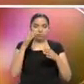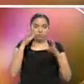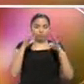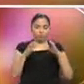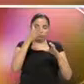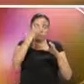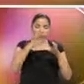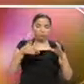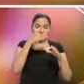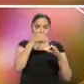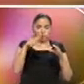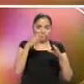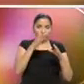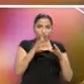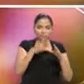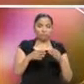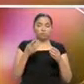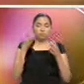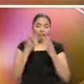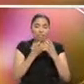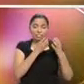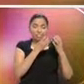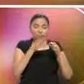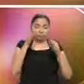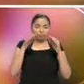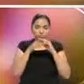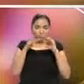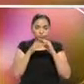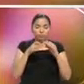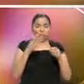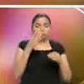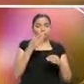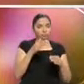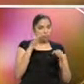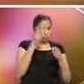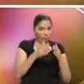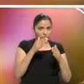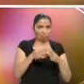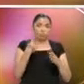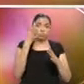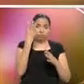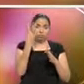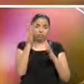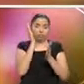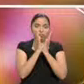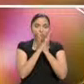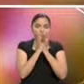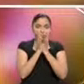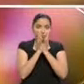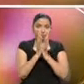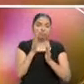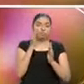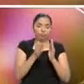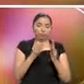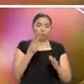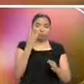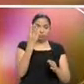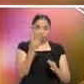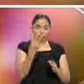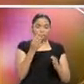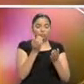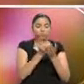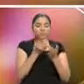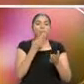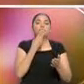en cubitos, una taza de sandía cortada también en cubitos, 4 rebanadas de piña, 4 cucharadas de miel de abeja,